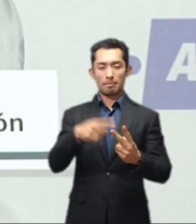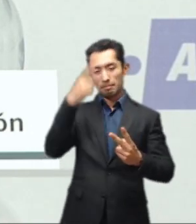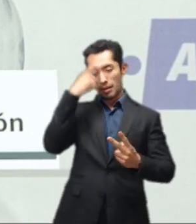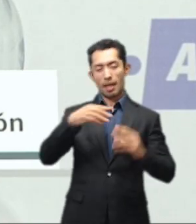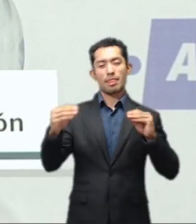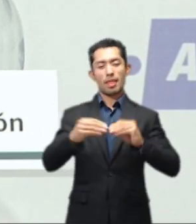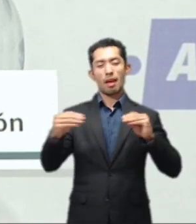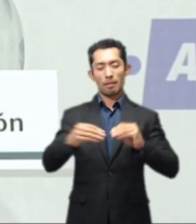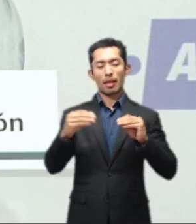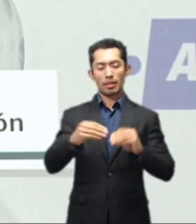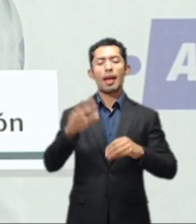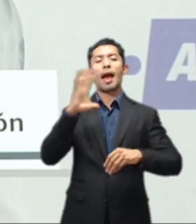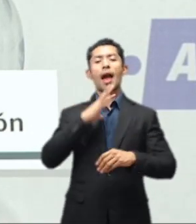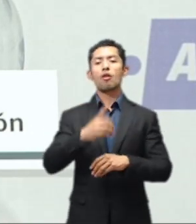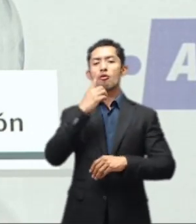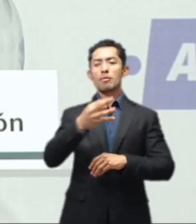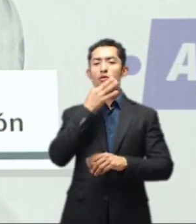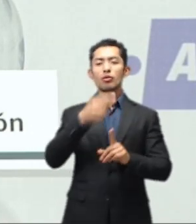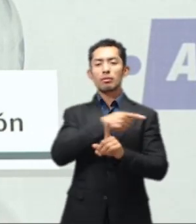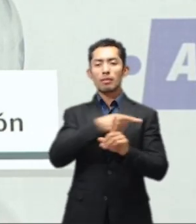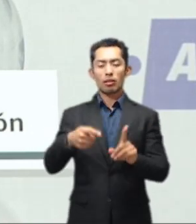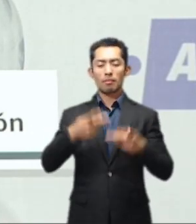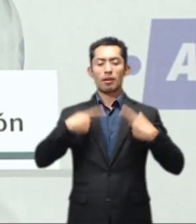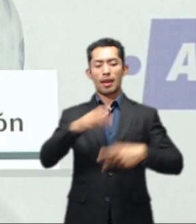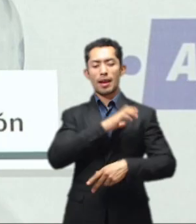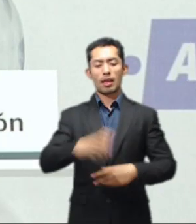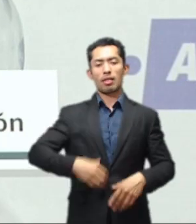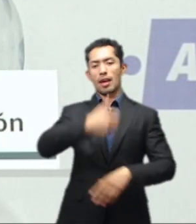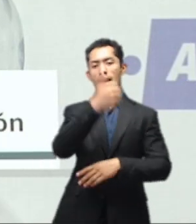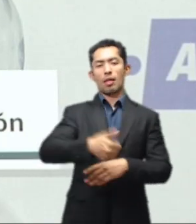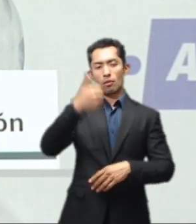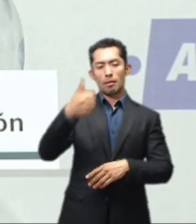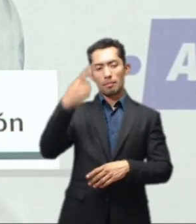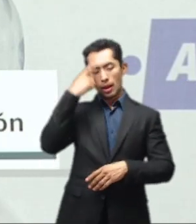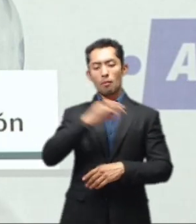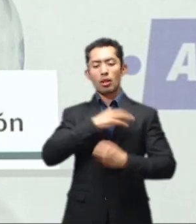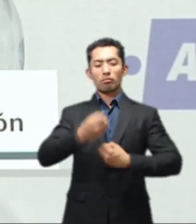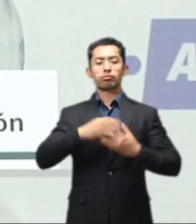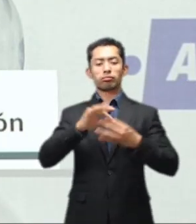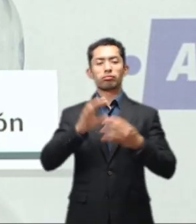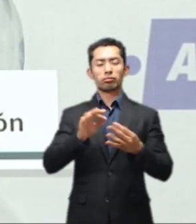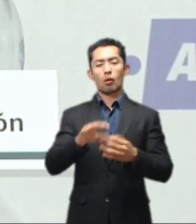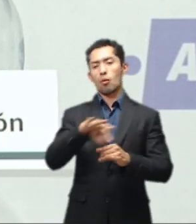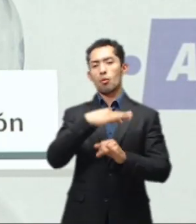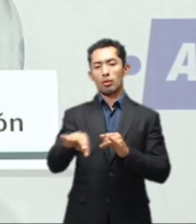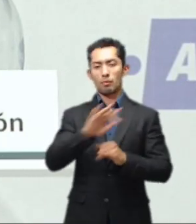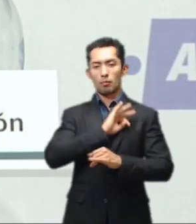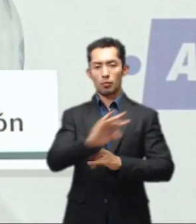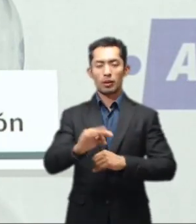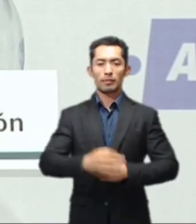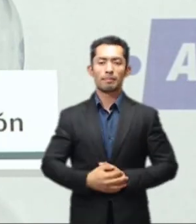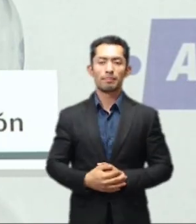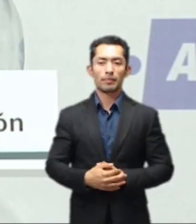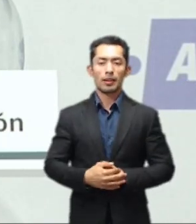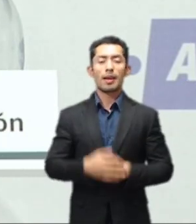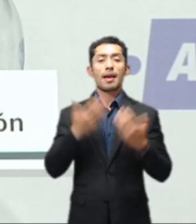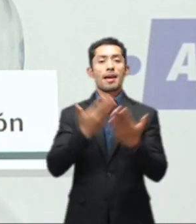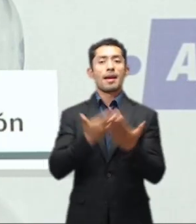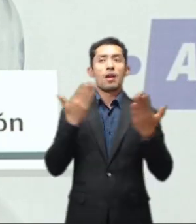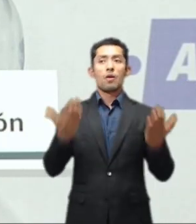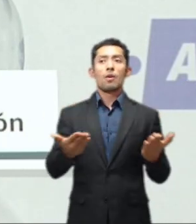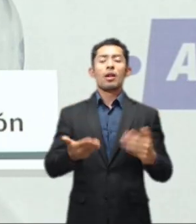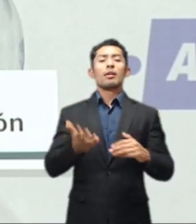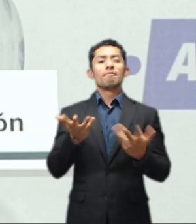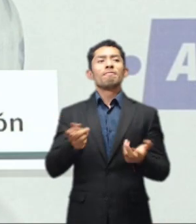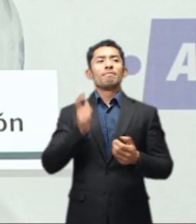para el debate se les dará un minuto y medio a cada candidatura para que puedan emitir un mensaje final a continuación